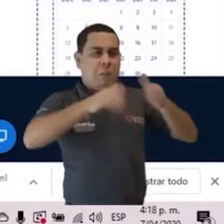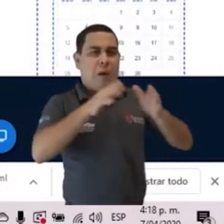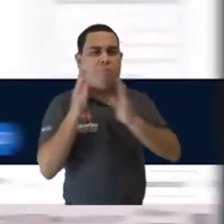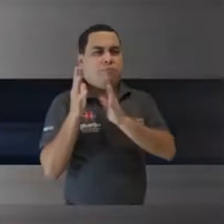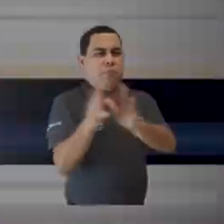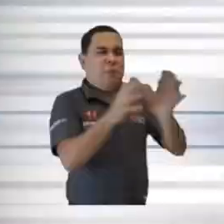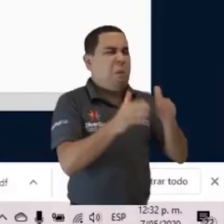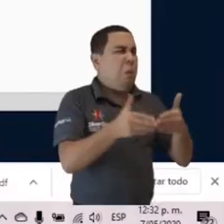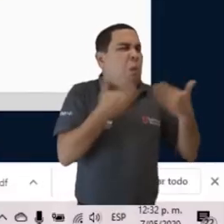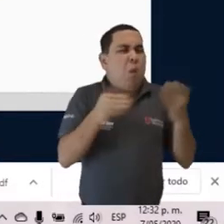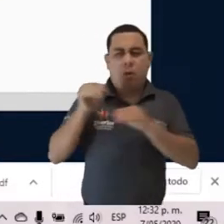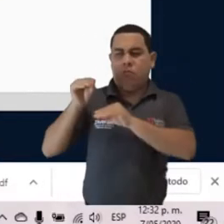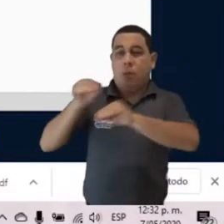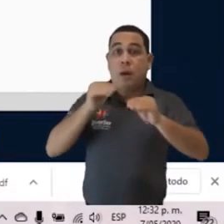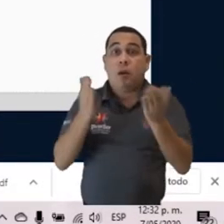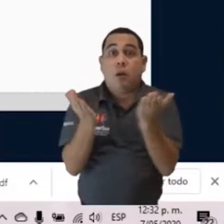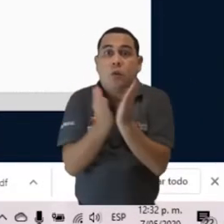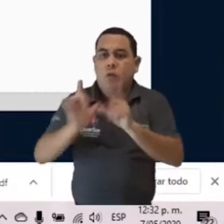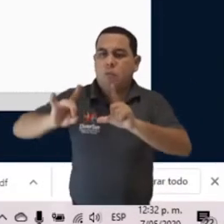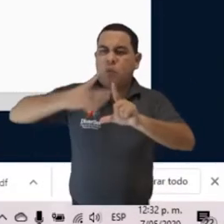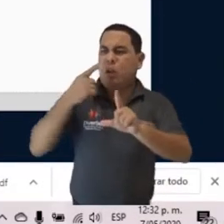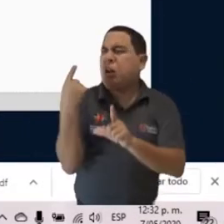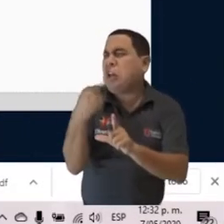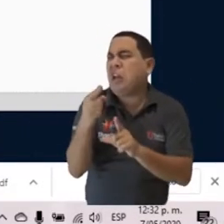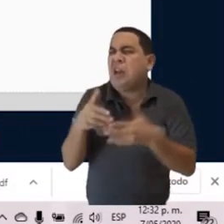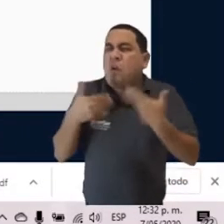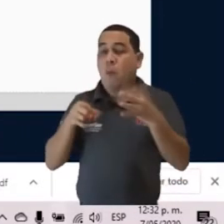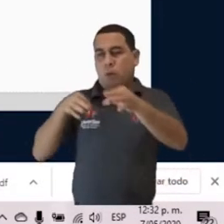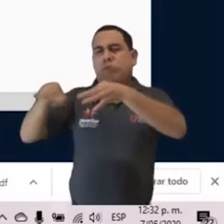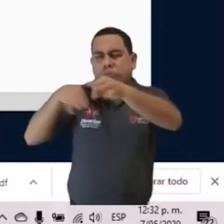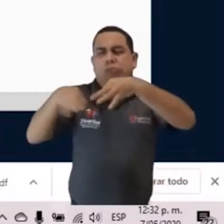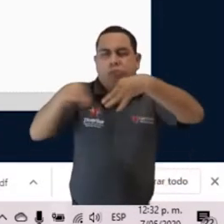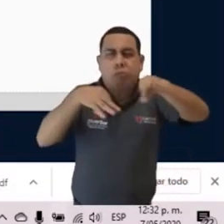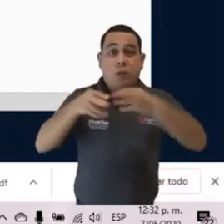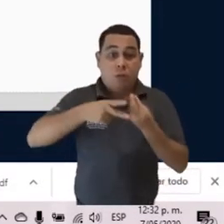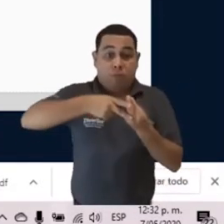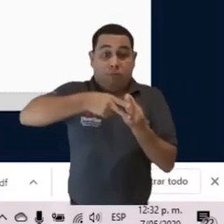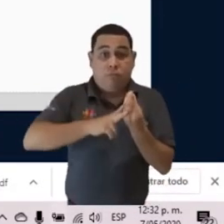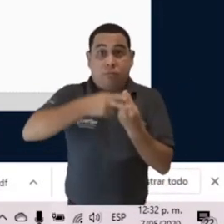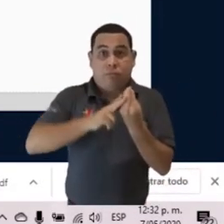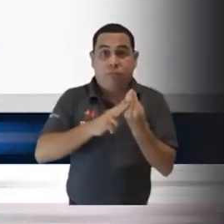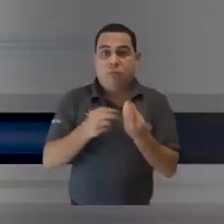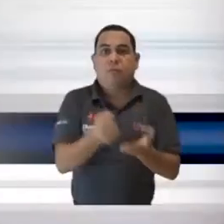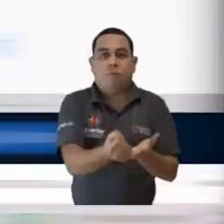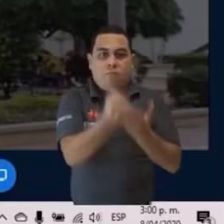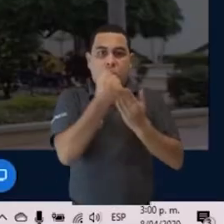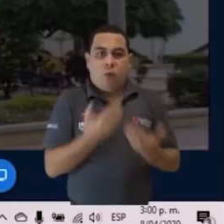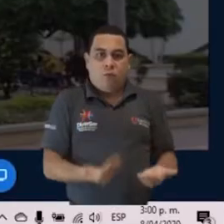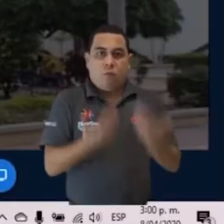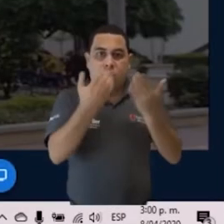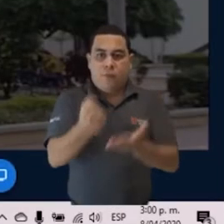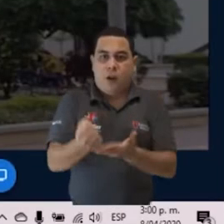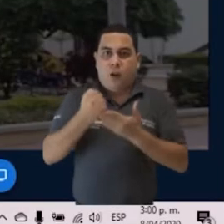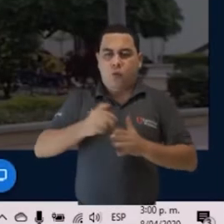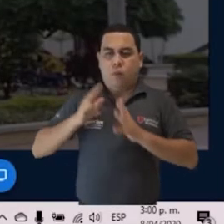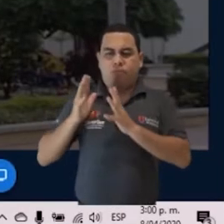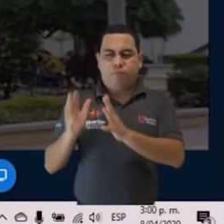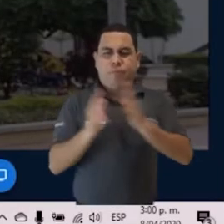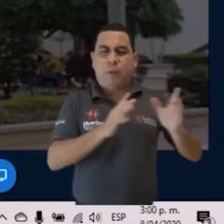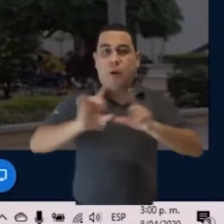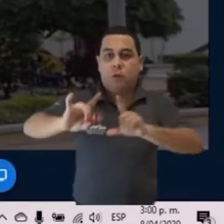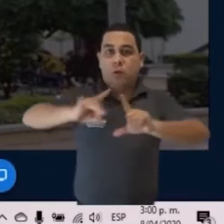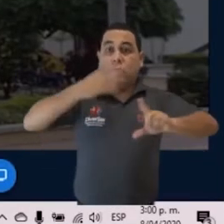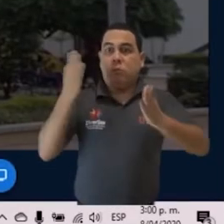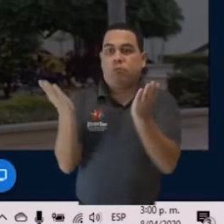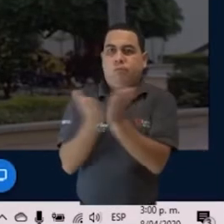y todo lo que tiene que ver con la educación virtual y aquellas herramientas que soportan o fortalecen al trabajo